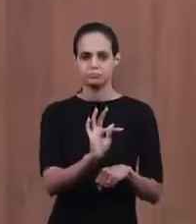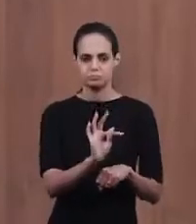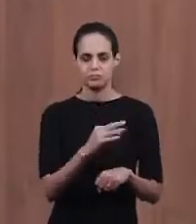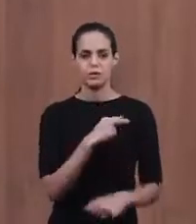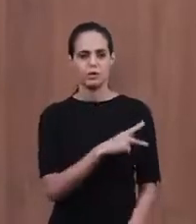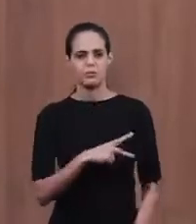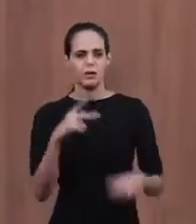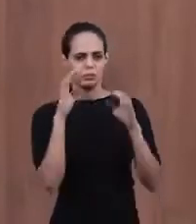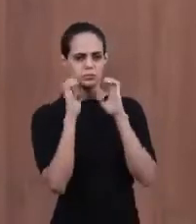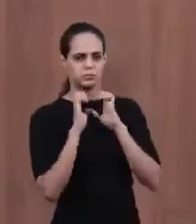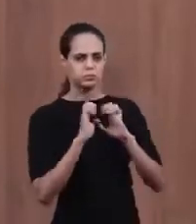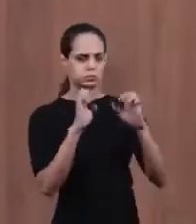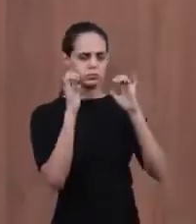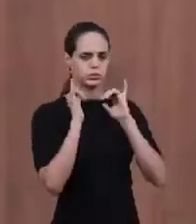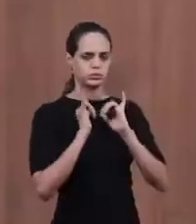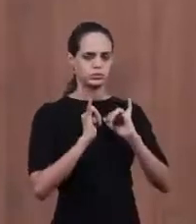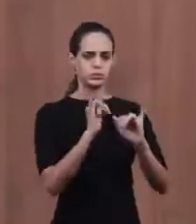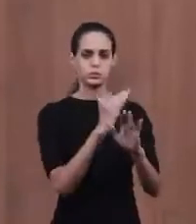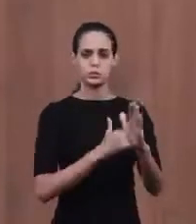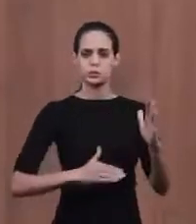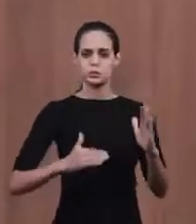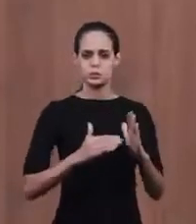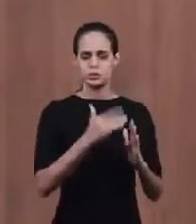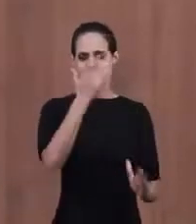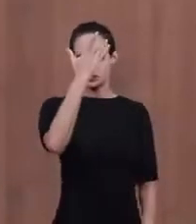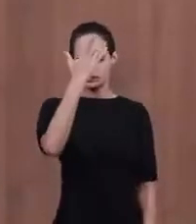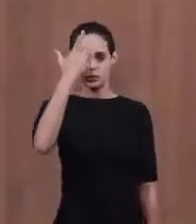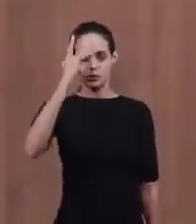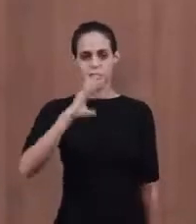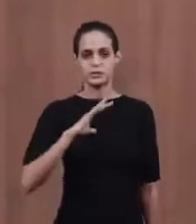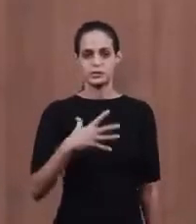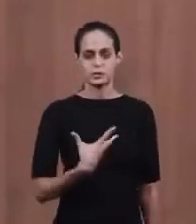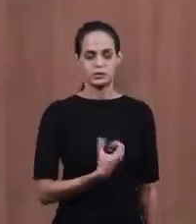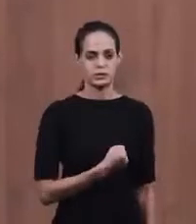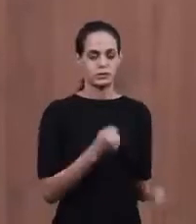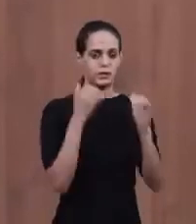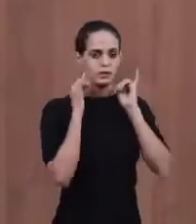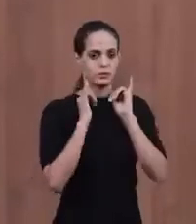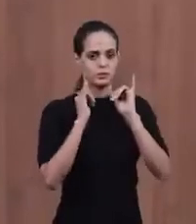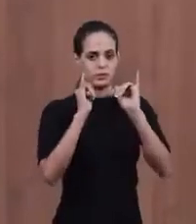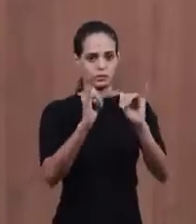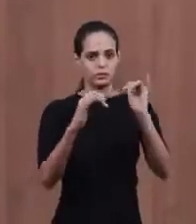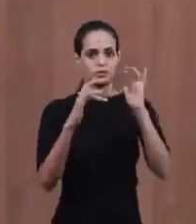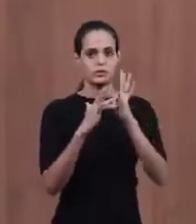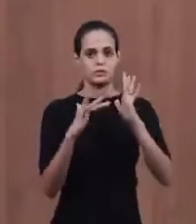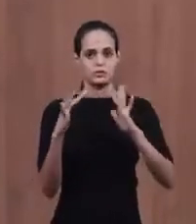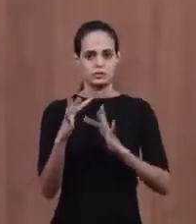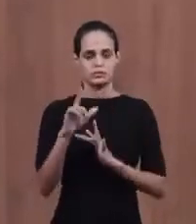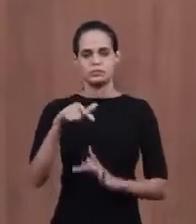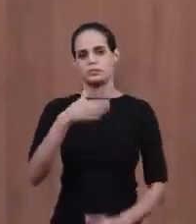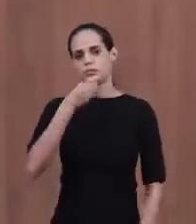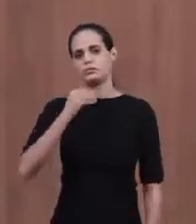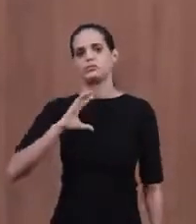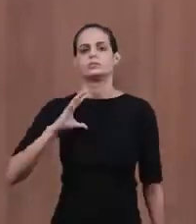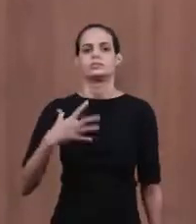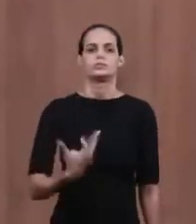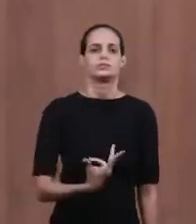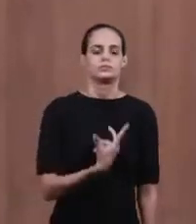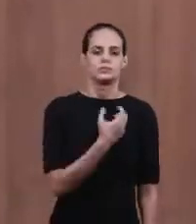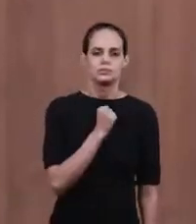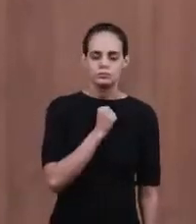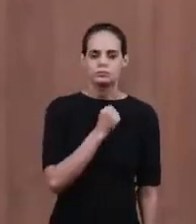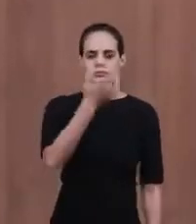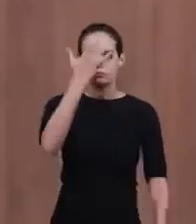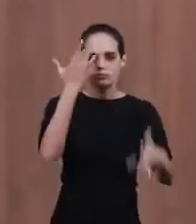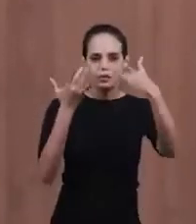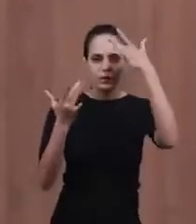a todas las personas. Anunció que Jesús era el Salvador y muchos escucharon